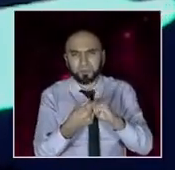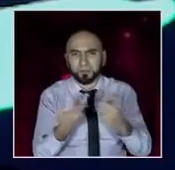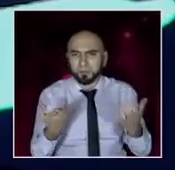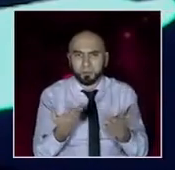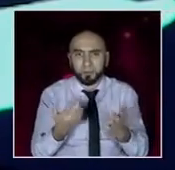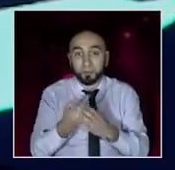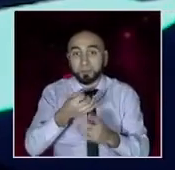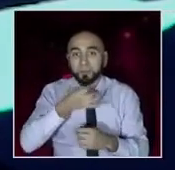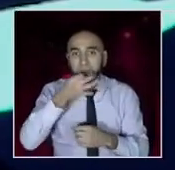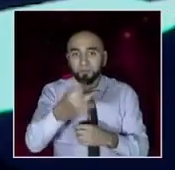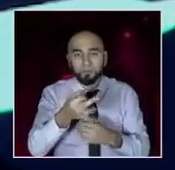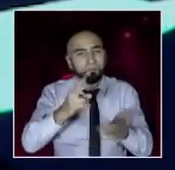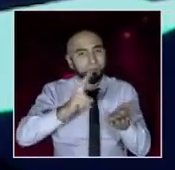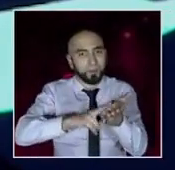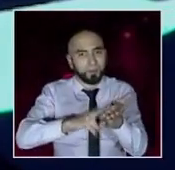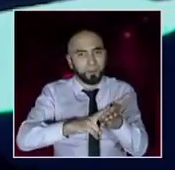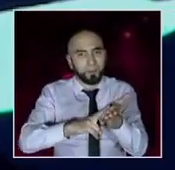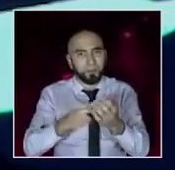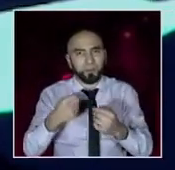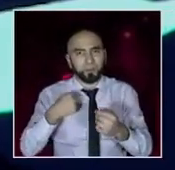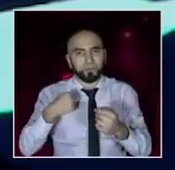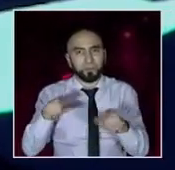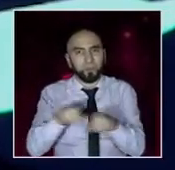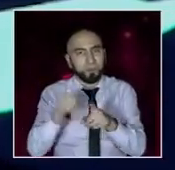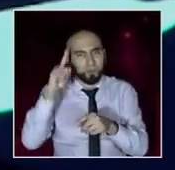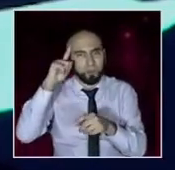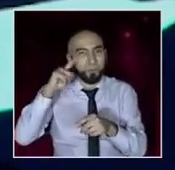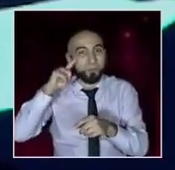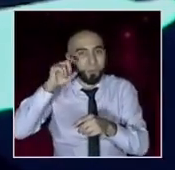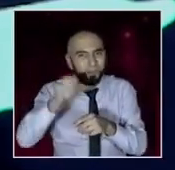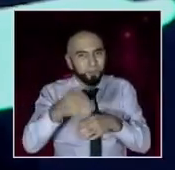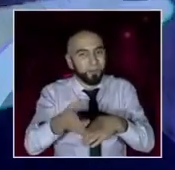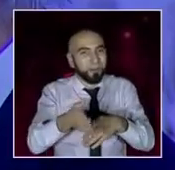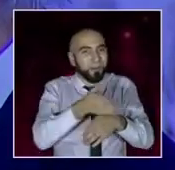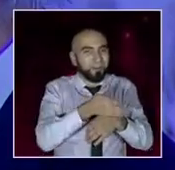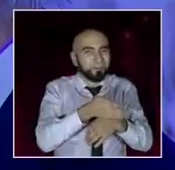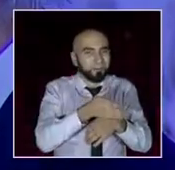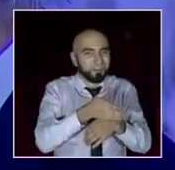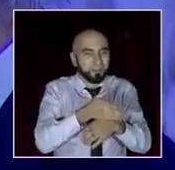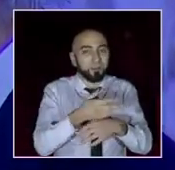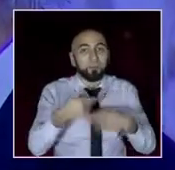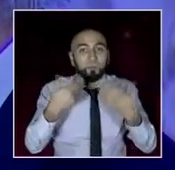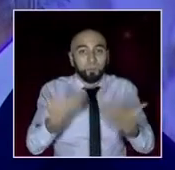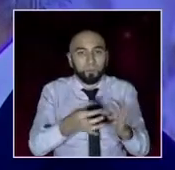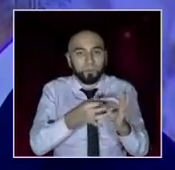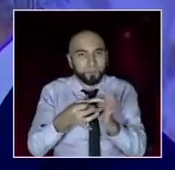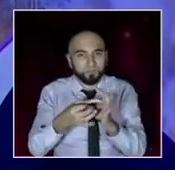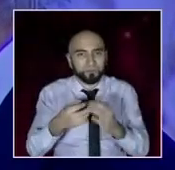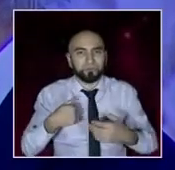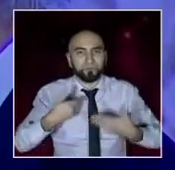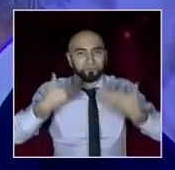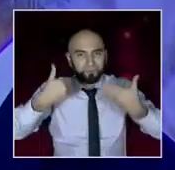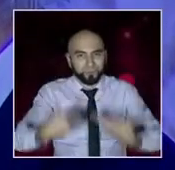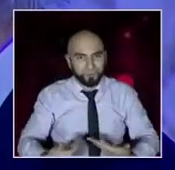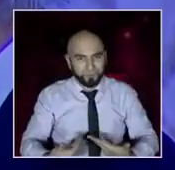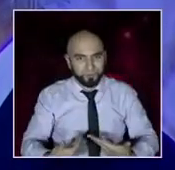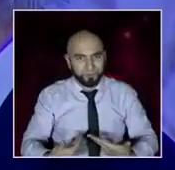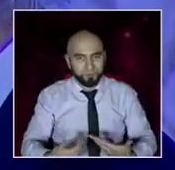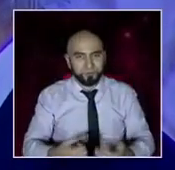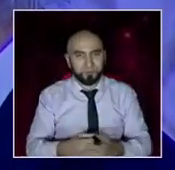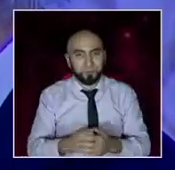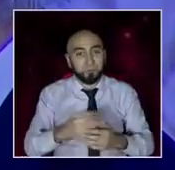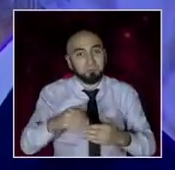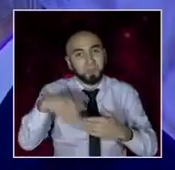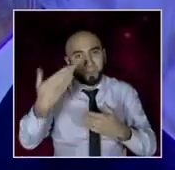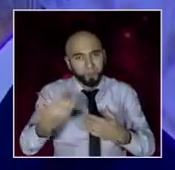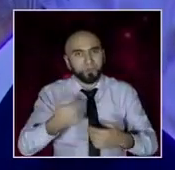diciendo, en realidad es más bien, yo predigo a mí mismo, por eso soy. Yo predigo, luego existo. So